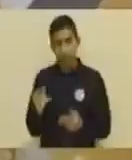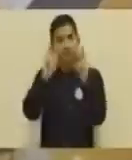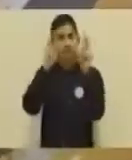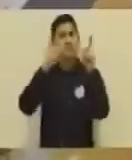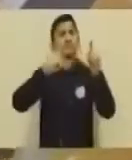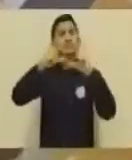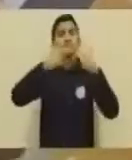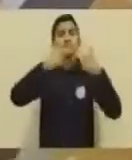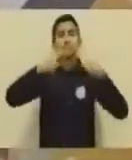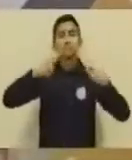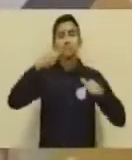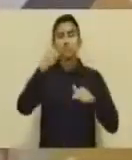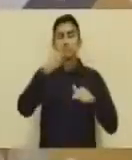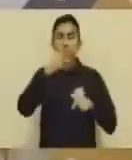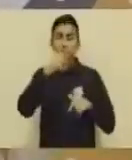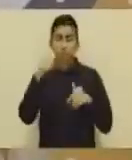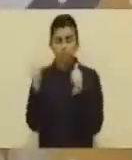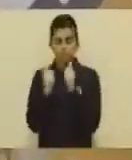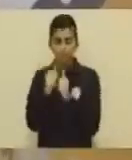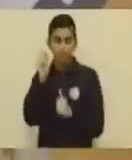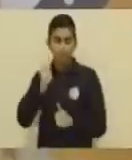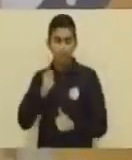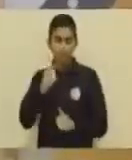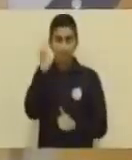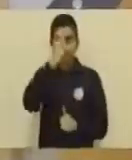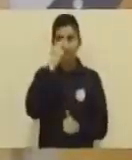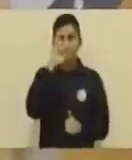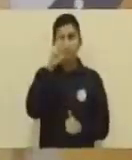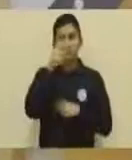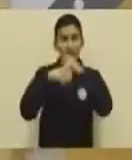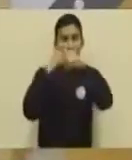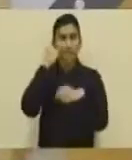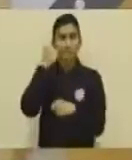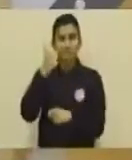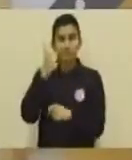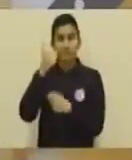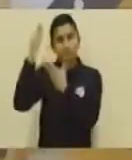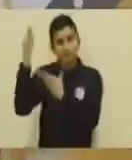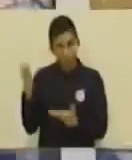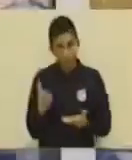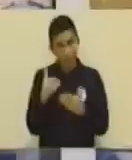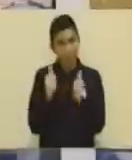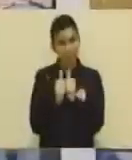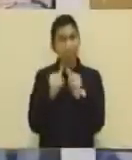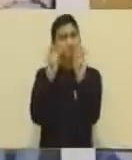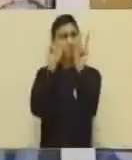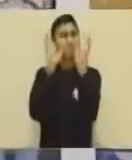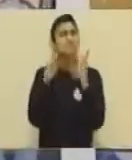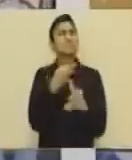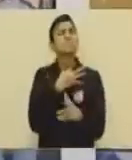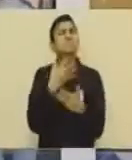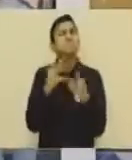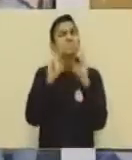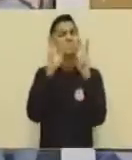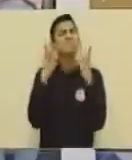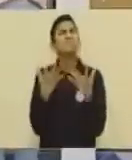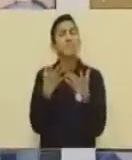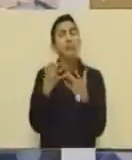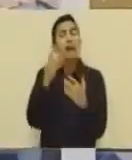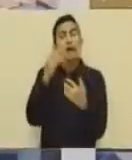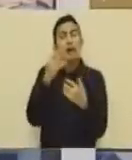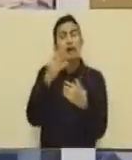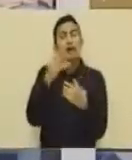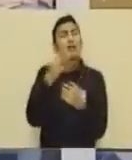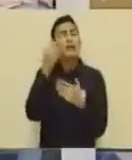Bienvenidos al segmento de comunicación y lenguaje. Hoy nos acompaña la licenciada Sofía Batres. Sofía, un placer tenerla por acá. ¿Sobre qué tema vamos a platicar